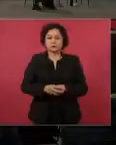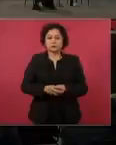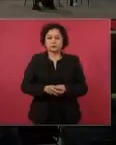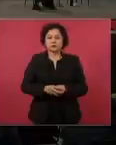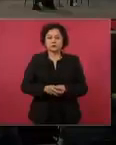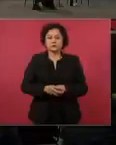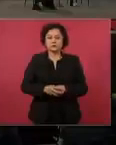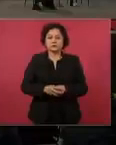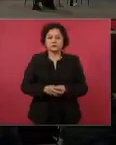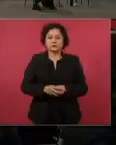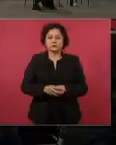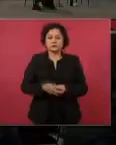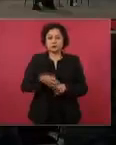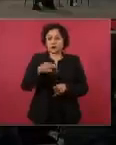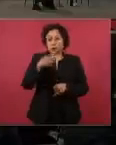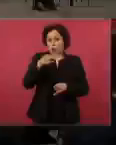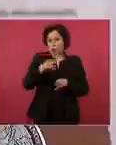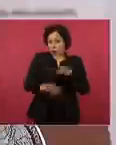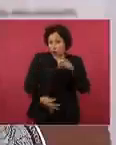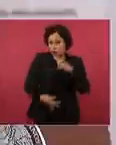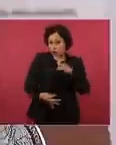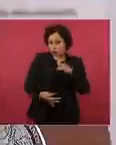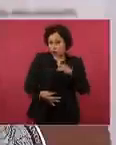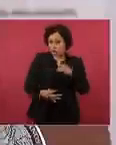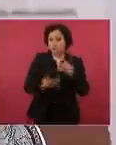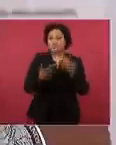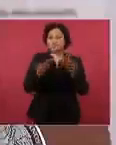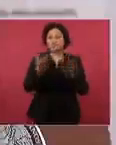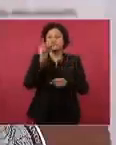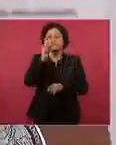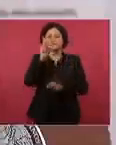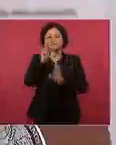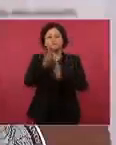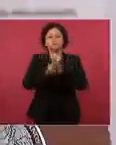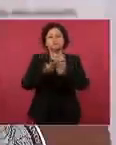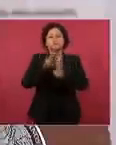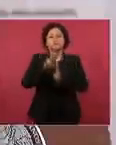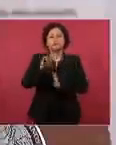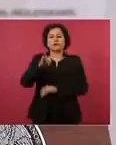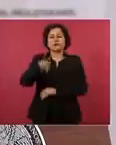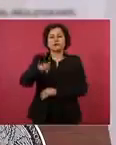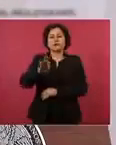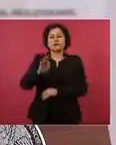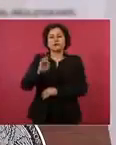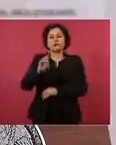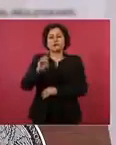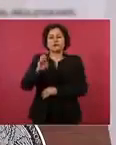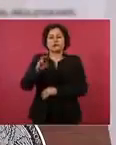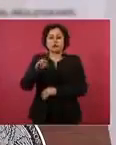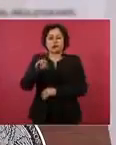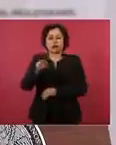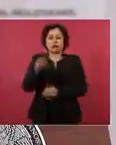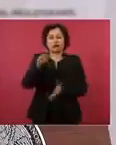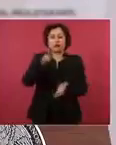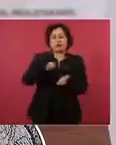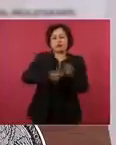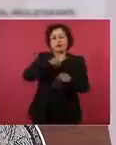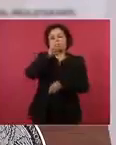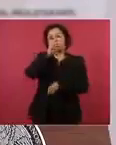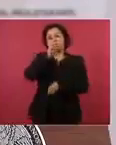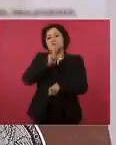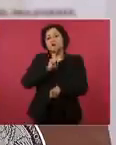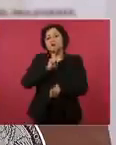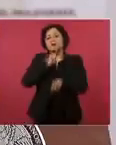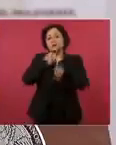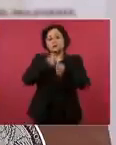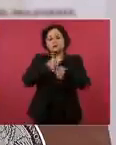Por último, vamos a ver la colaboración con Infodemia sobre las mentiras que se han difundido acerca de la